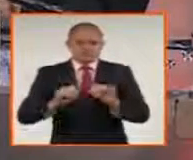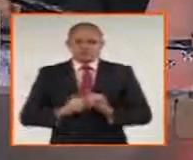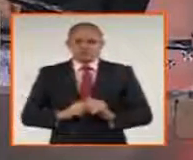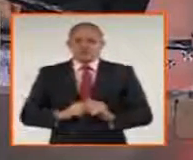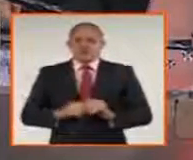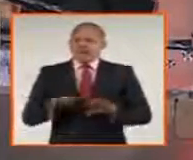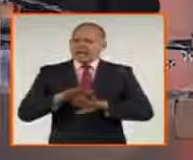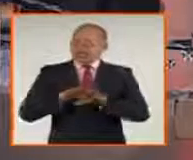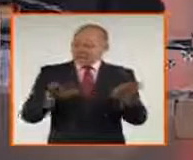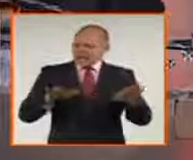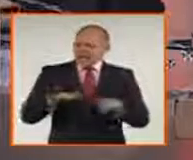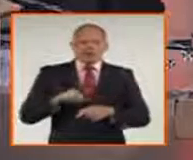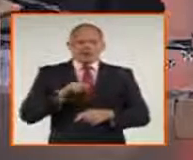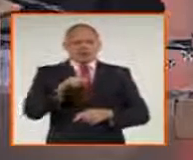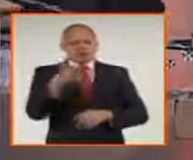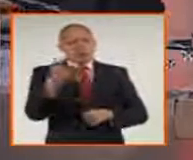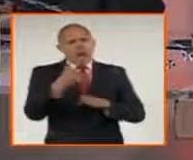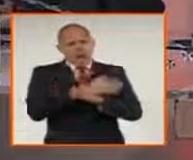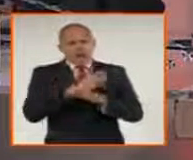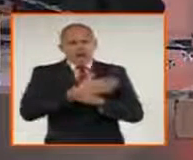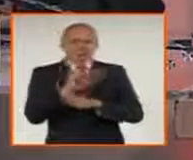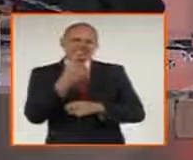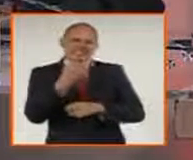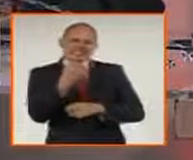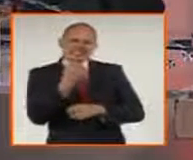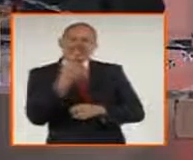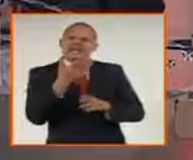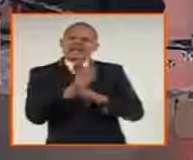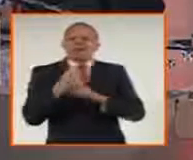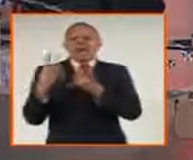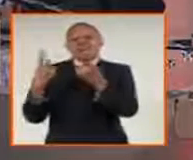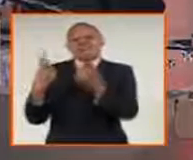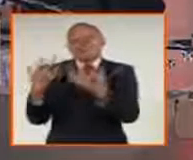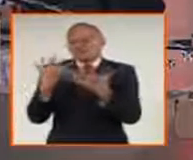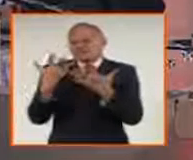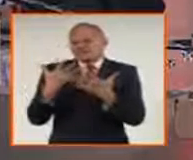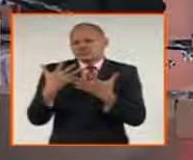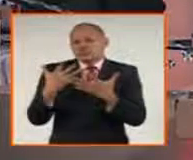como el estado de necesidad. ¿Quién es el sujeto